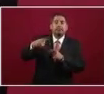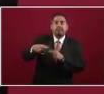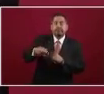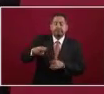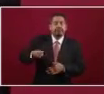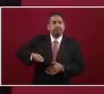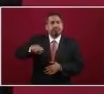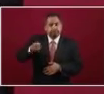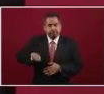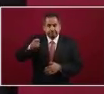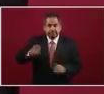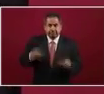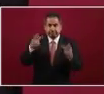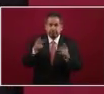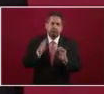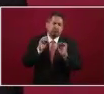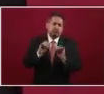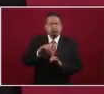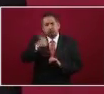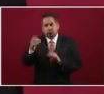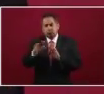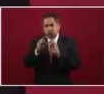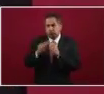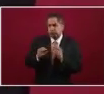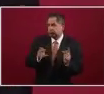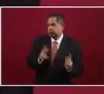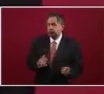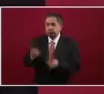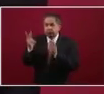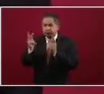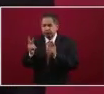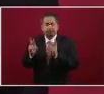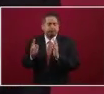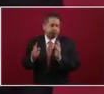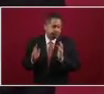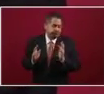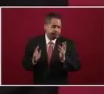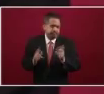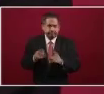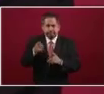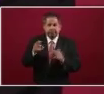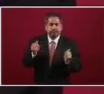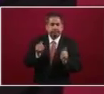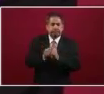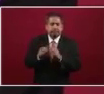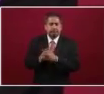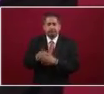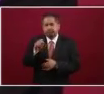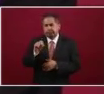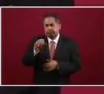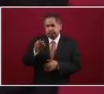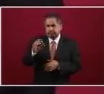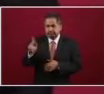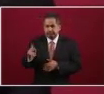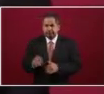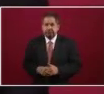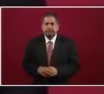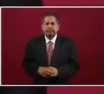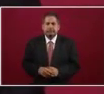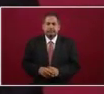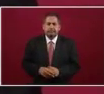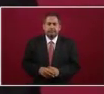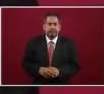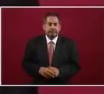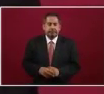o también buscar mecanismos alternos de cómo venderlos, insisto, siempre de la mano con la función pública.